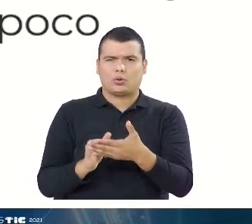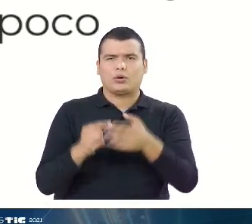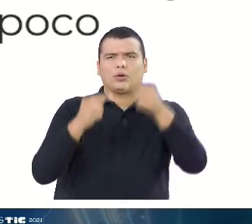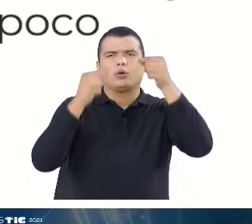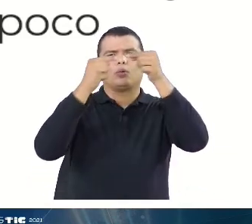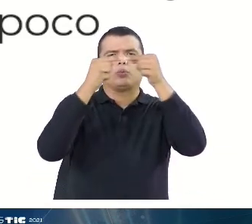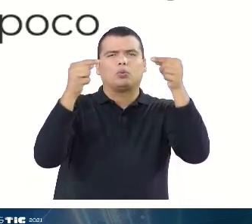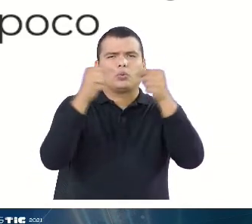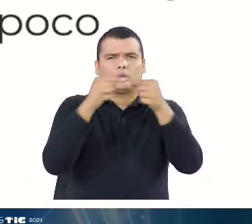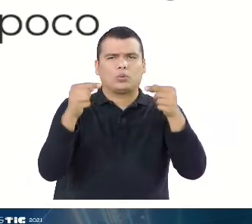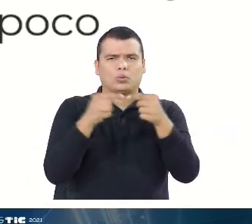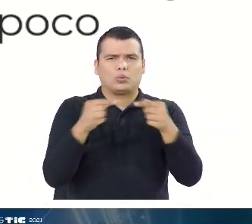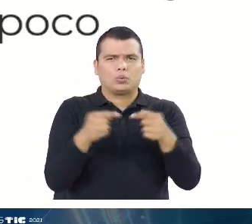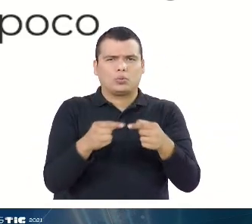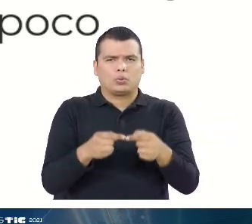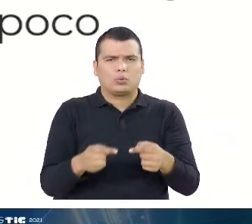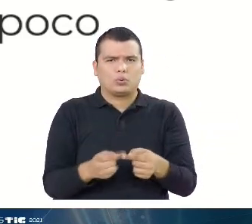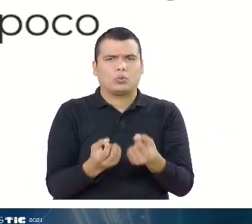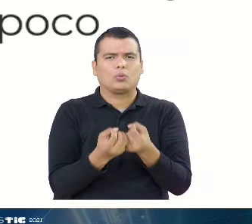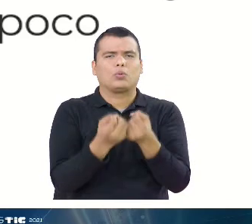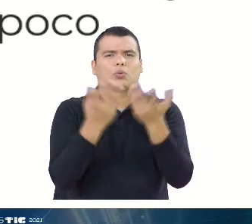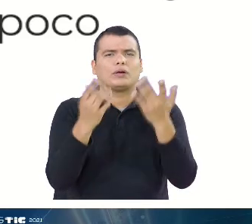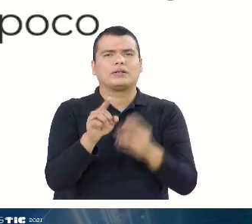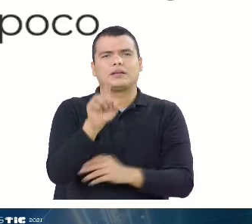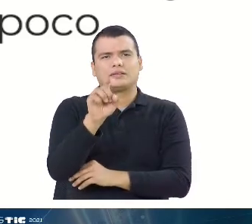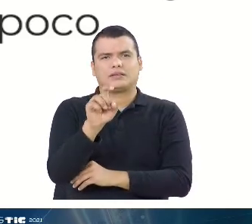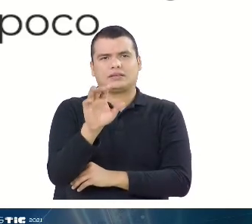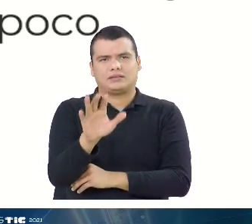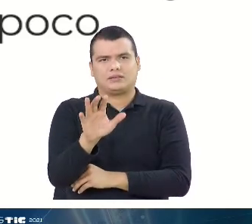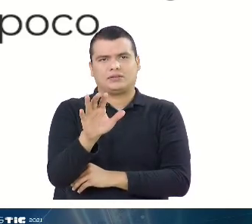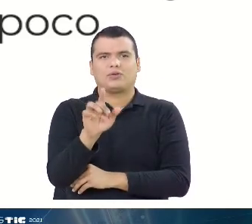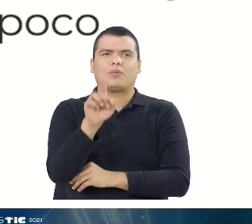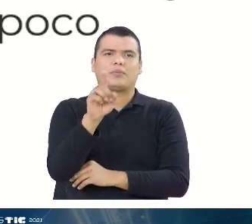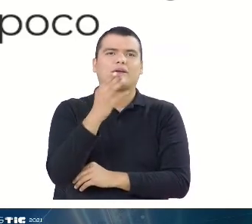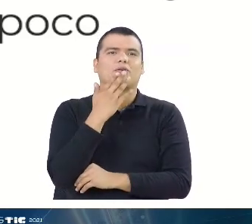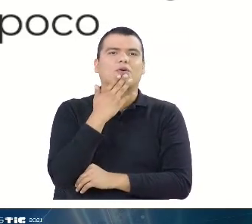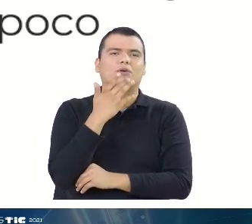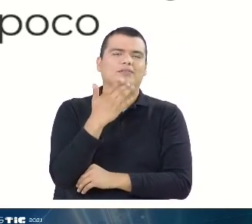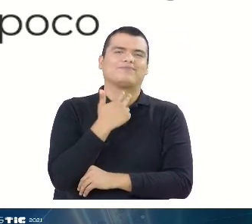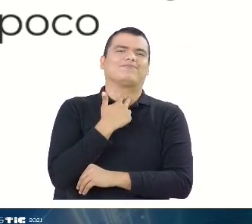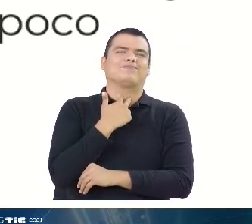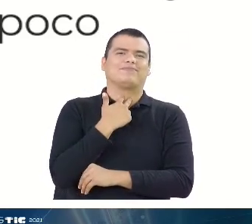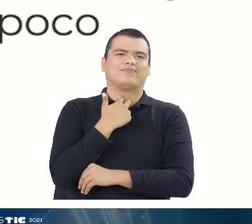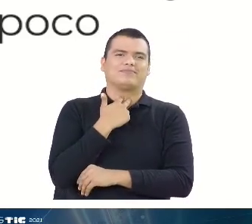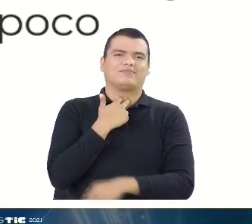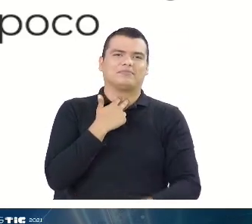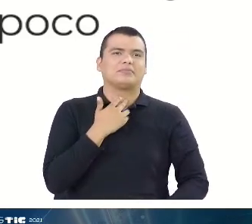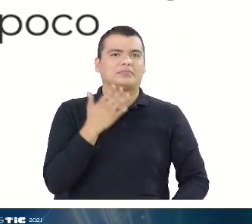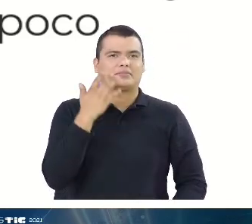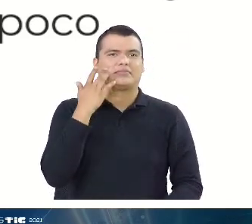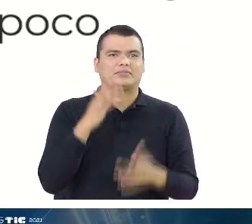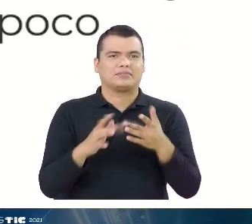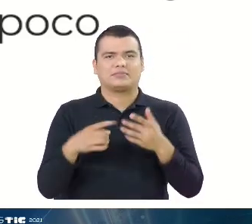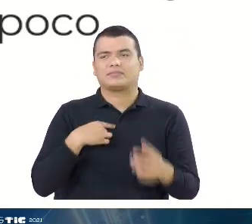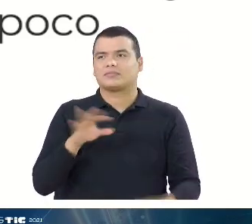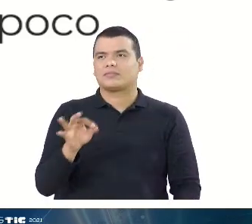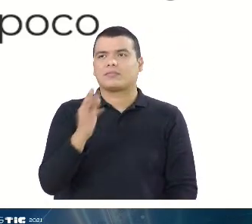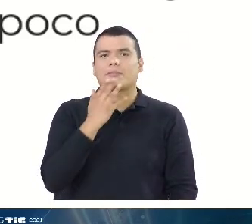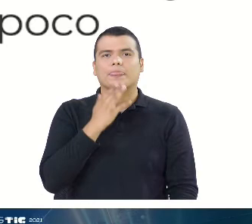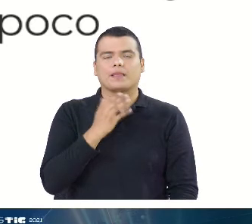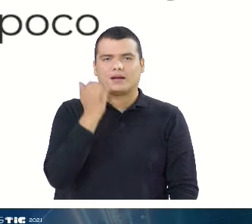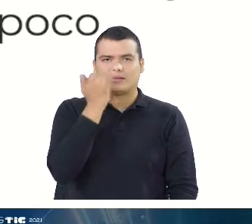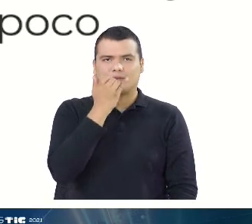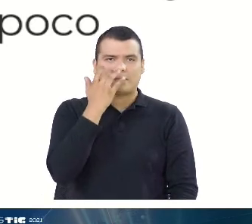uno le tiene que manejar el número de líneas. Entre más líneas, pues más resolución voy a tener. Escoger un color adecuado. Yo, por ejemplo, escogí un color azul,